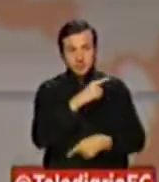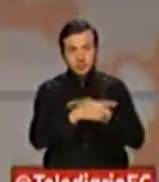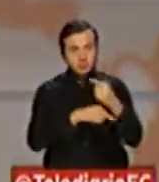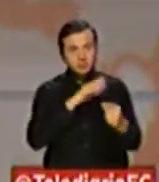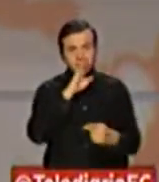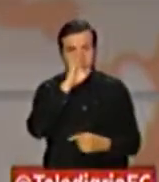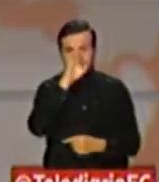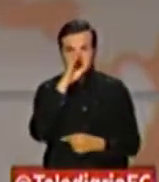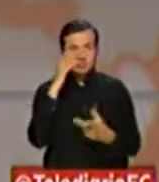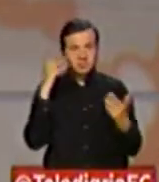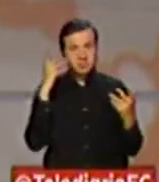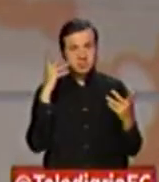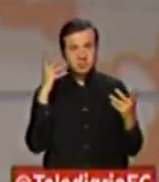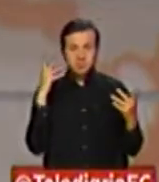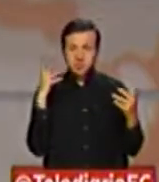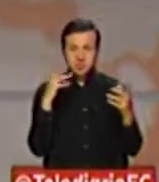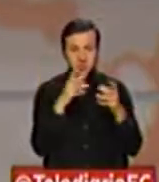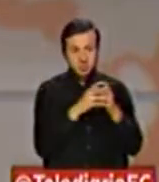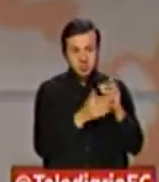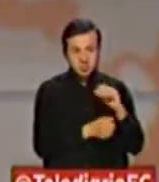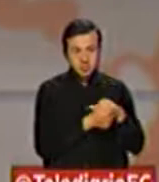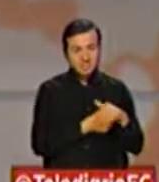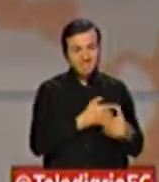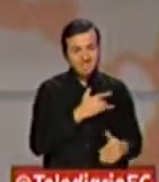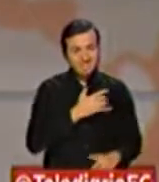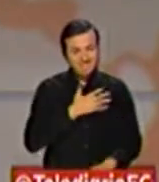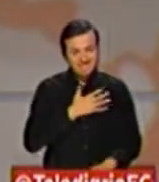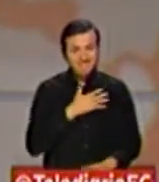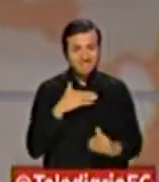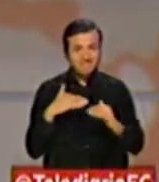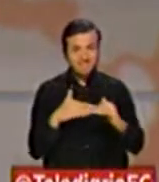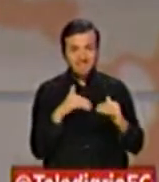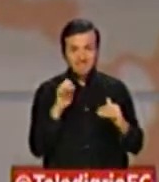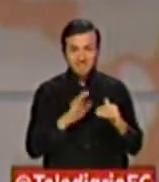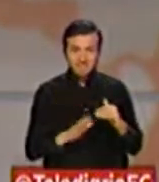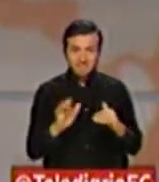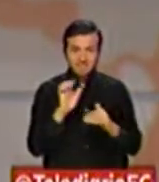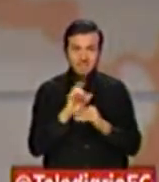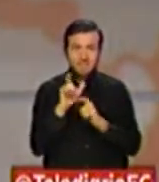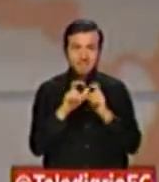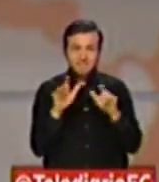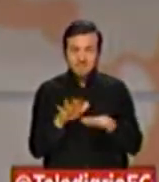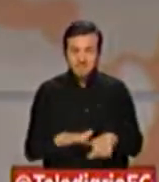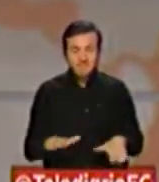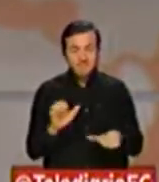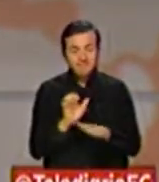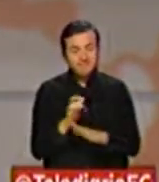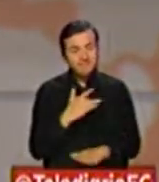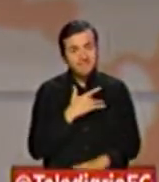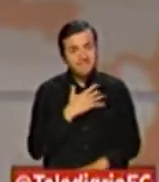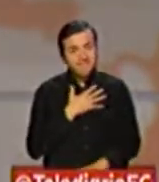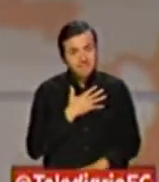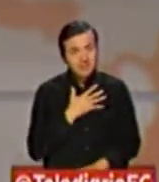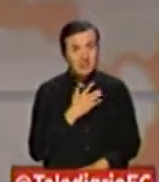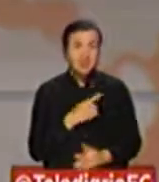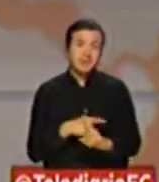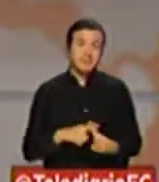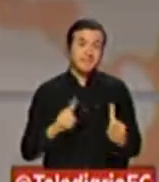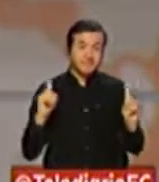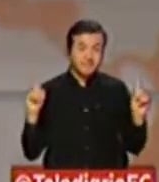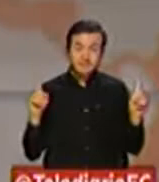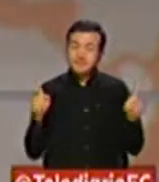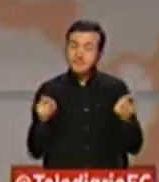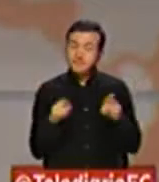terminar como sindicados, y eso es lamentable. Eso dice mucho de la democracia ecuatoriana, de la ciudadanía ecuatoriana. Sin embargo, al